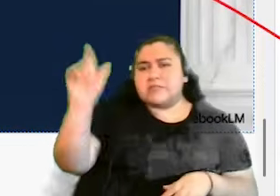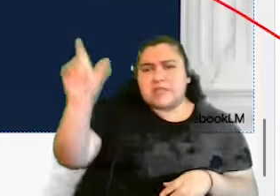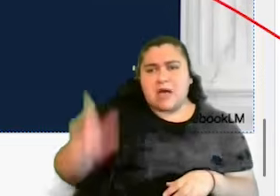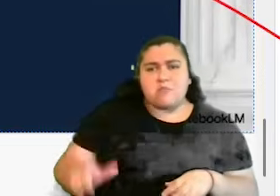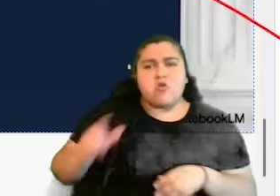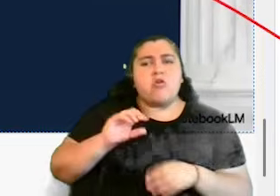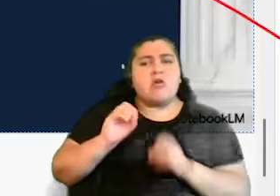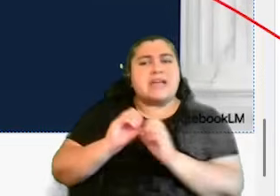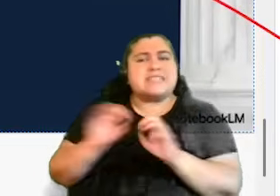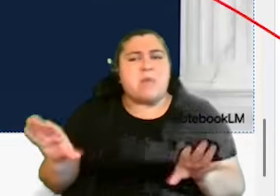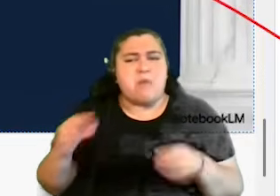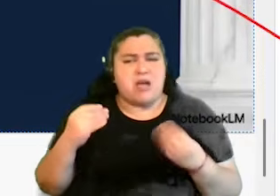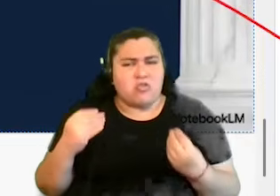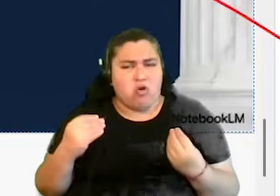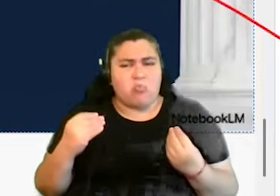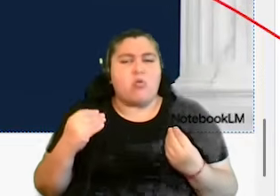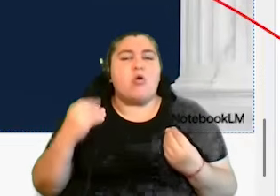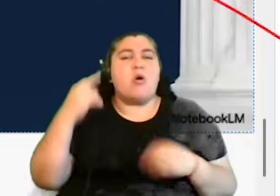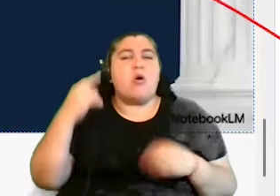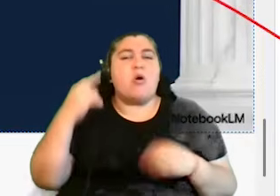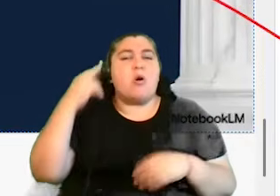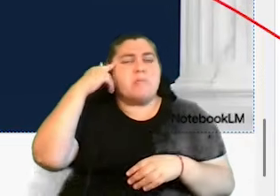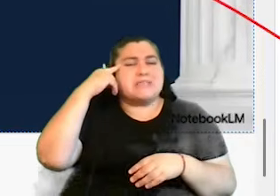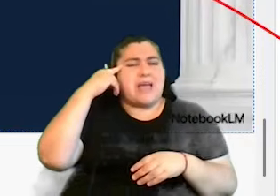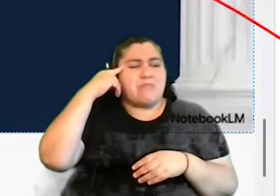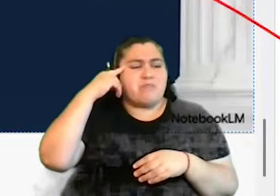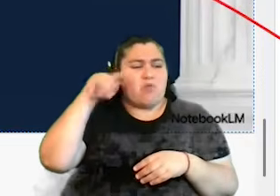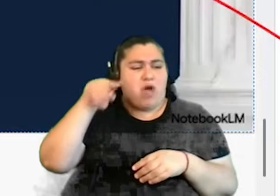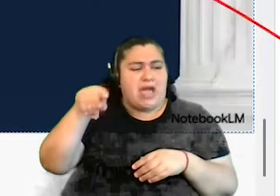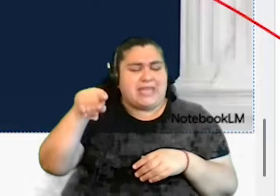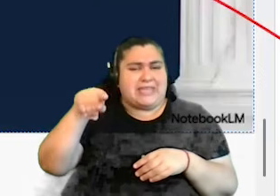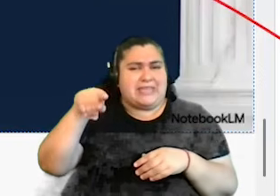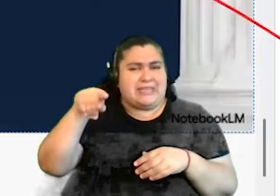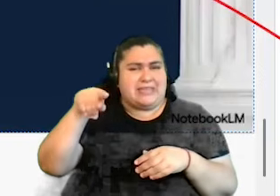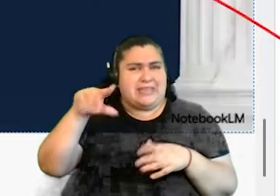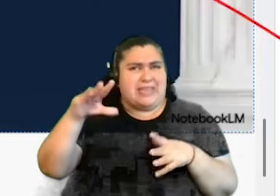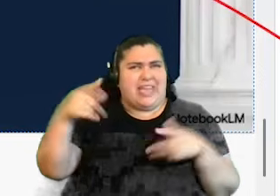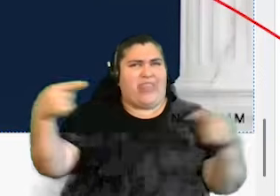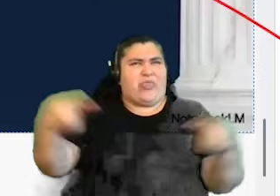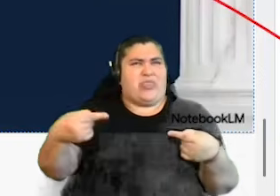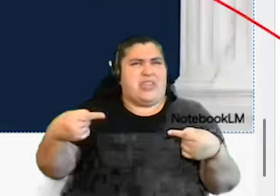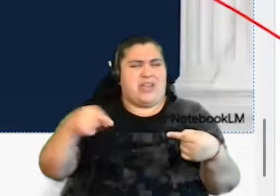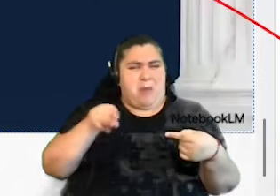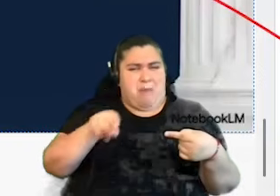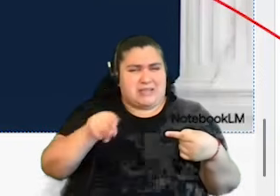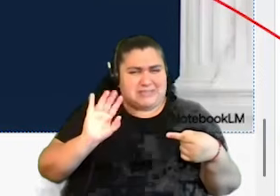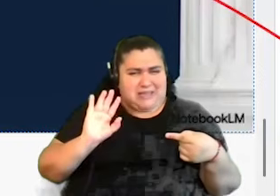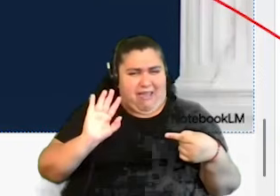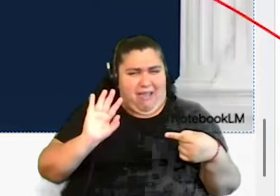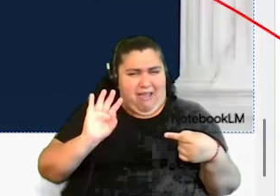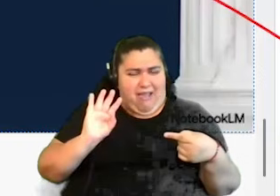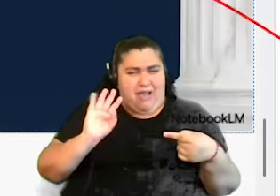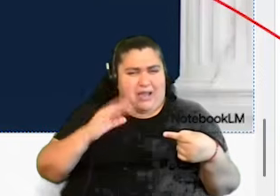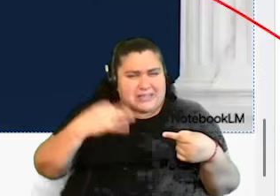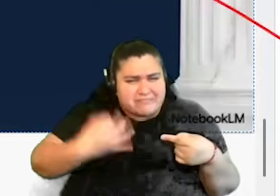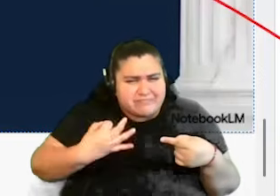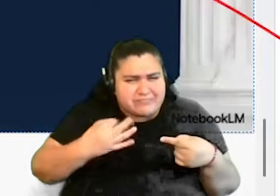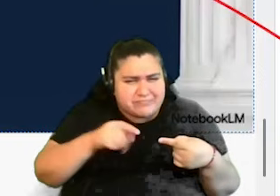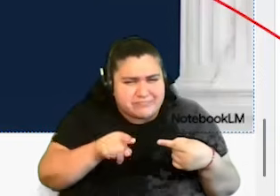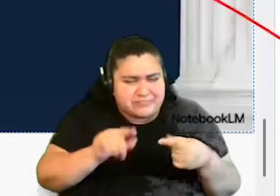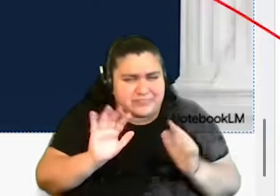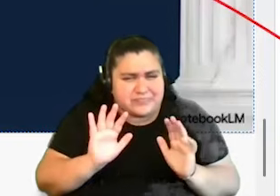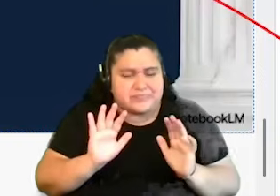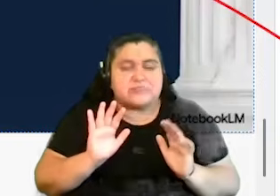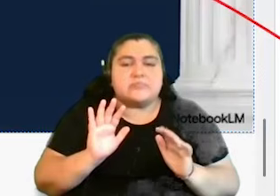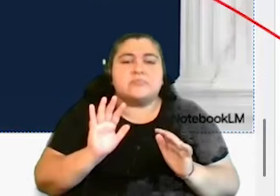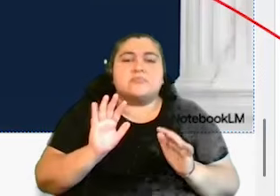por eso posee una discrepancia significativa. Esto sin mirar los incrementos patrimoniales justificados, sin